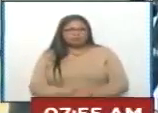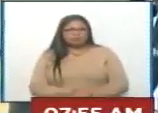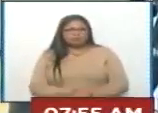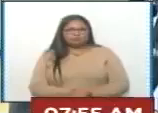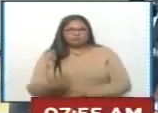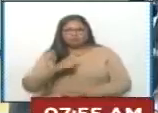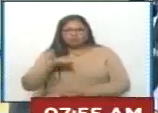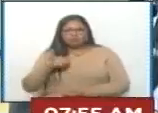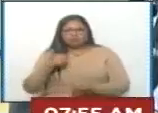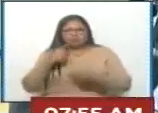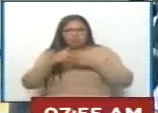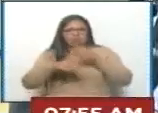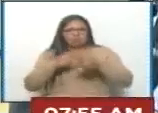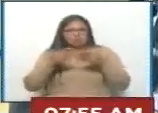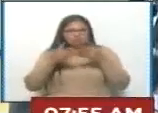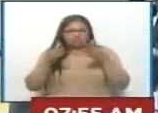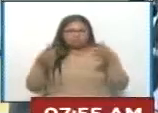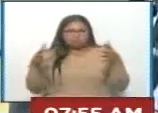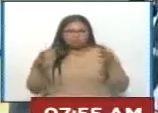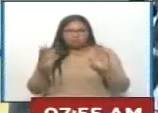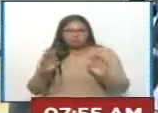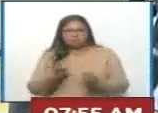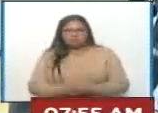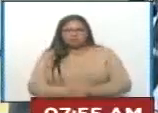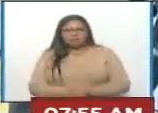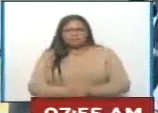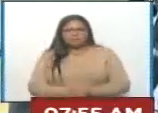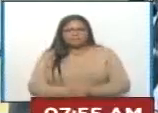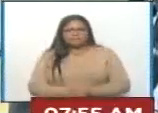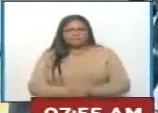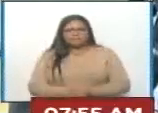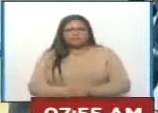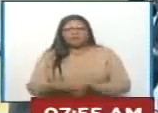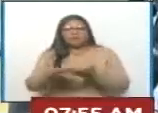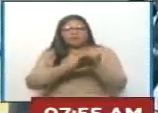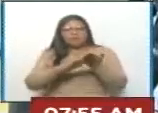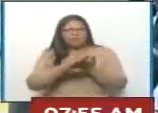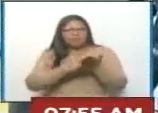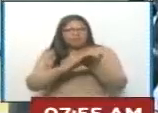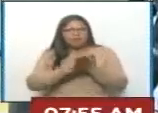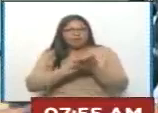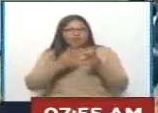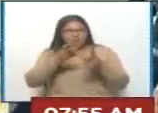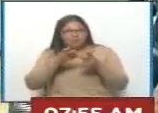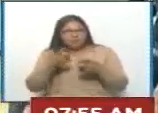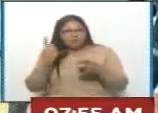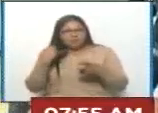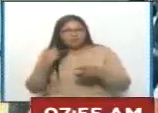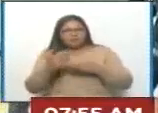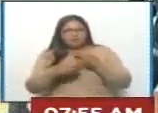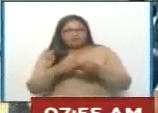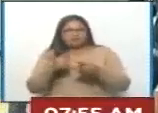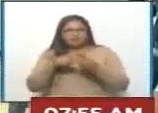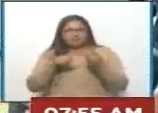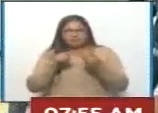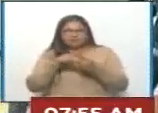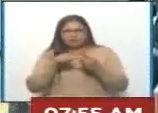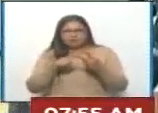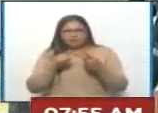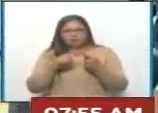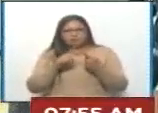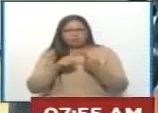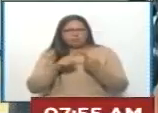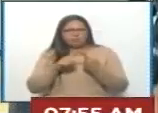Nosotros estamos en un proceso de expansión. Para que los salarios se recuperen, tiene que darse dos condiciones. Primero,